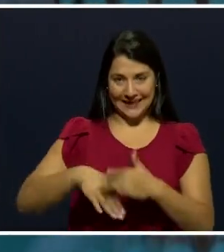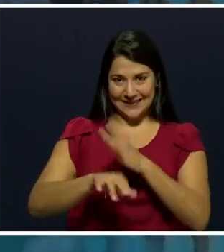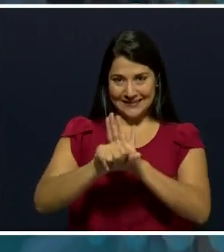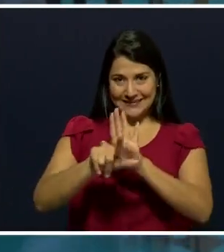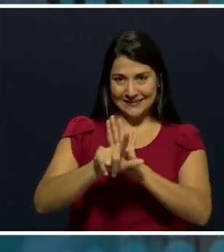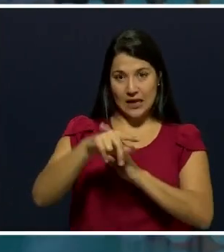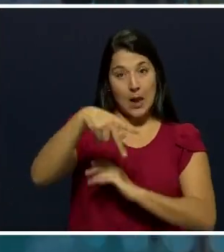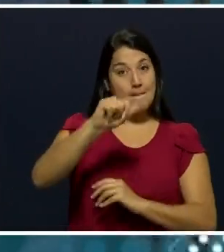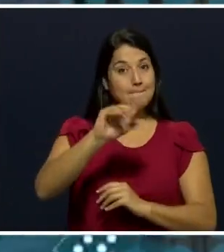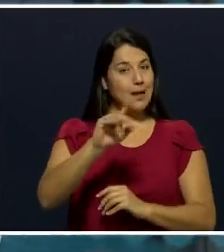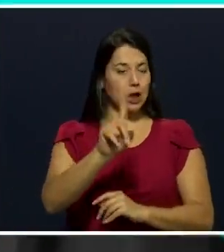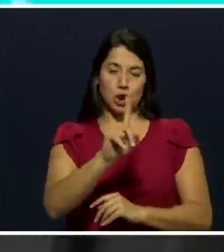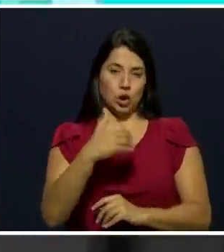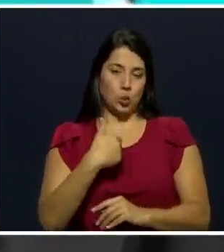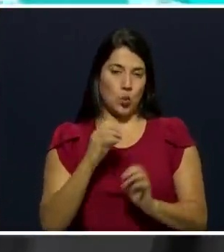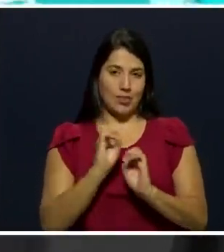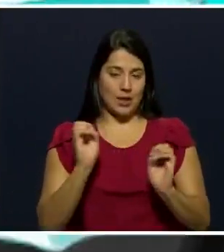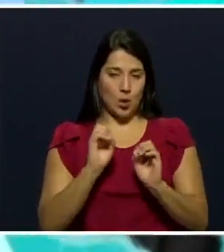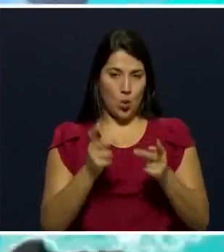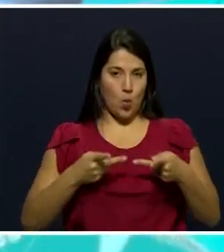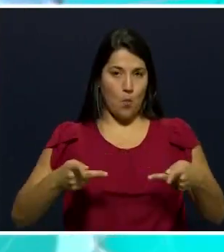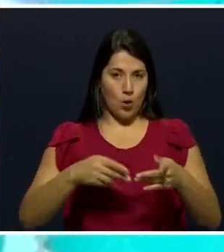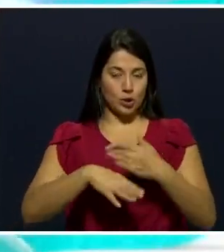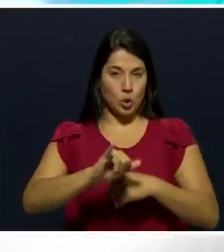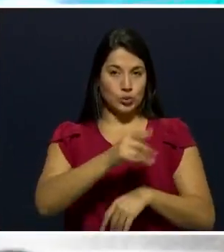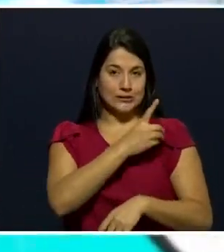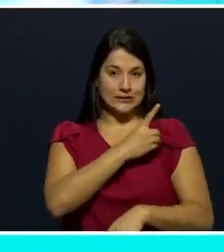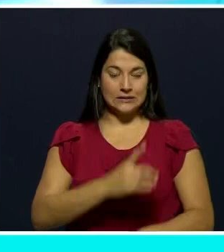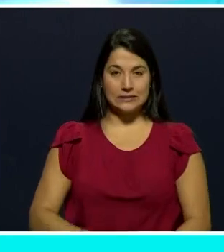ningún puesto en el directorio.